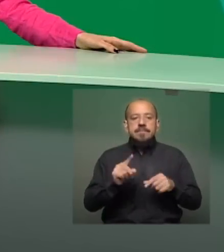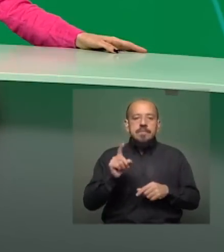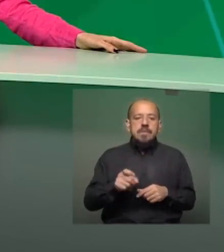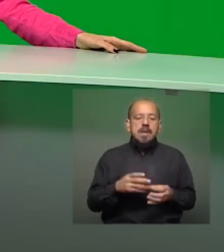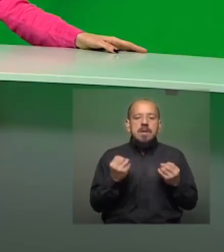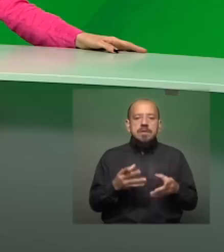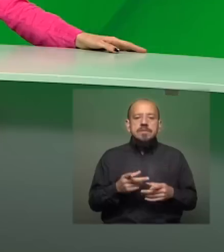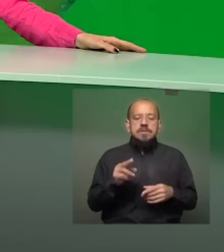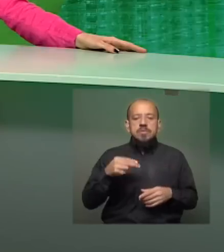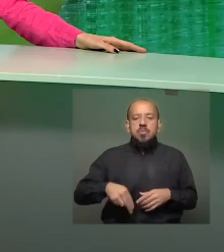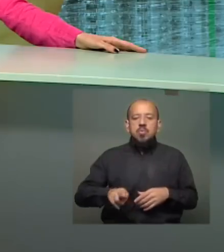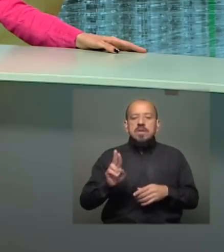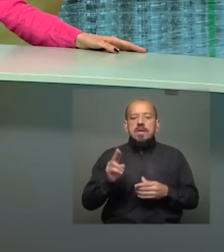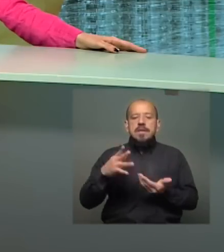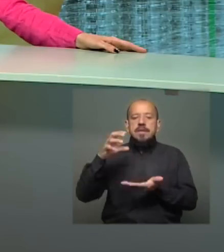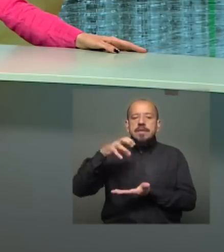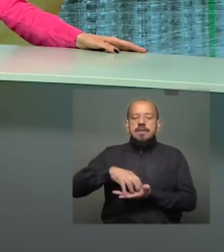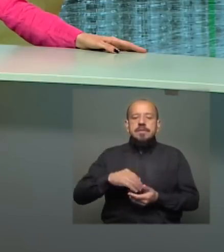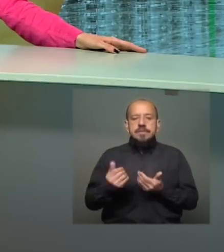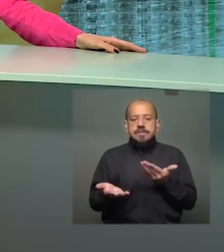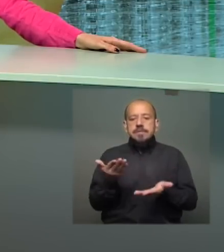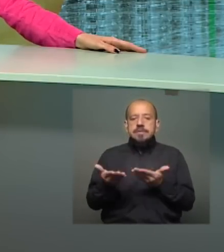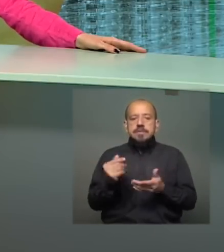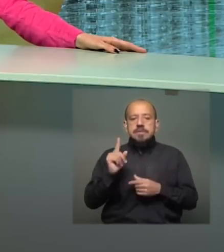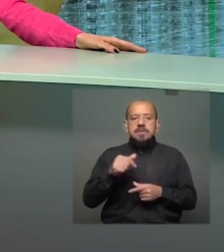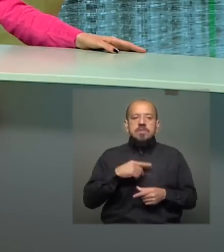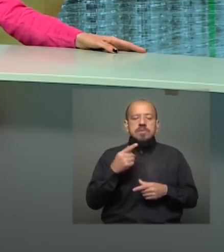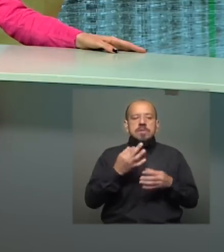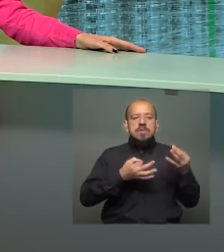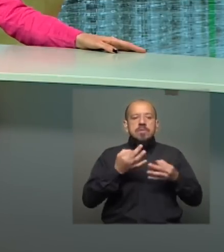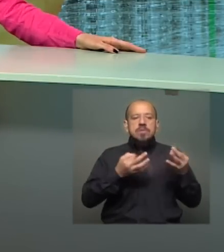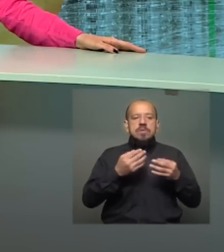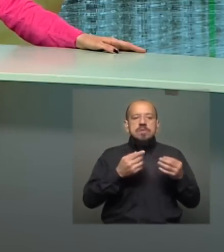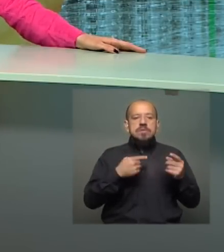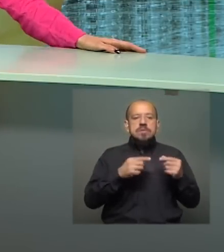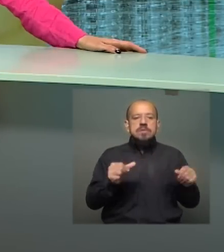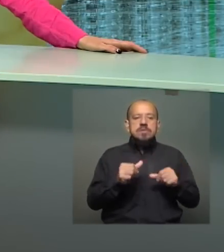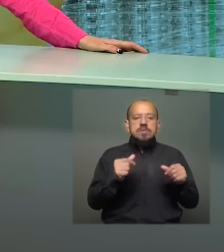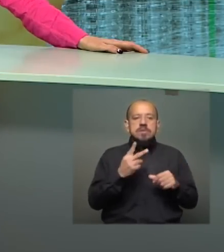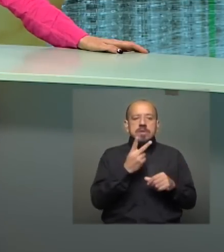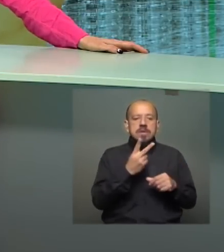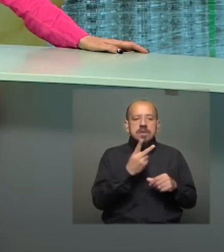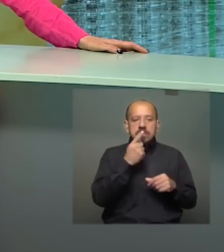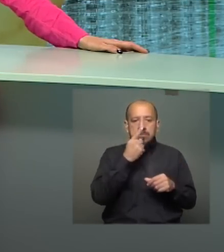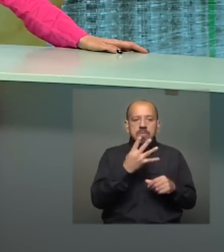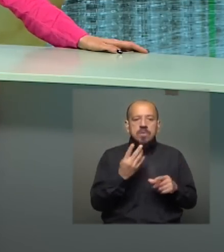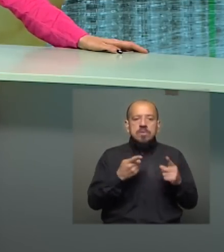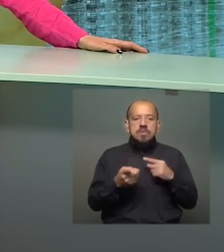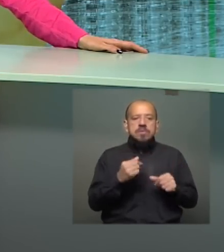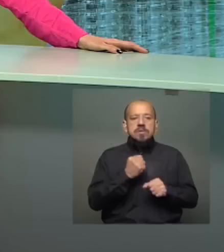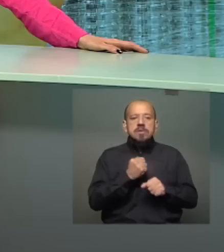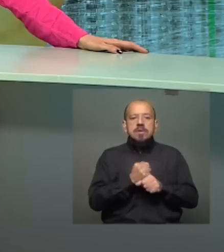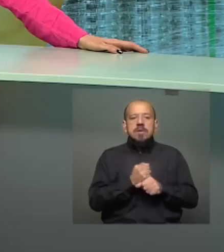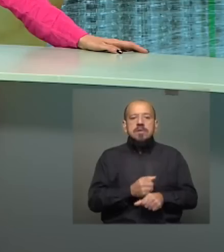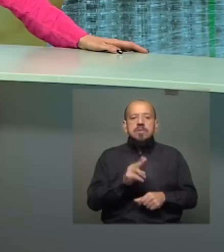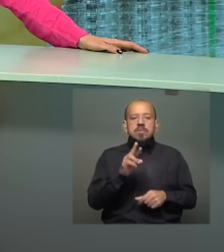porque la unidad de análisis de Agua de la facultad de química se creó en el 2004 y trabaja en convenio con